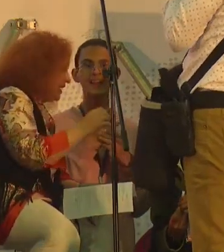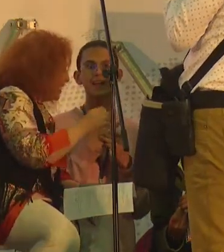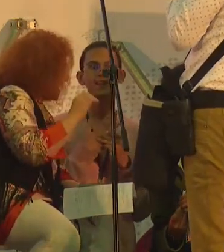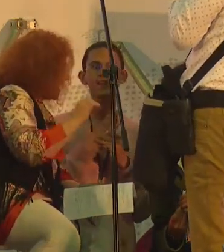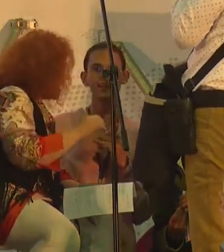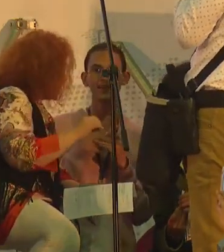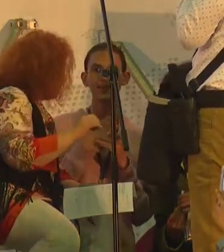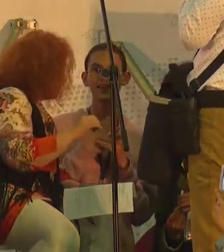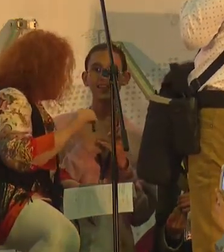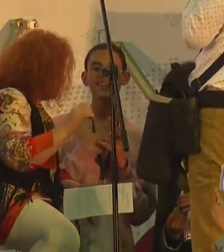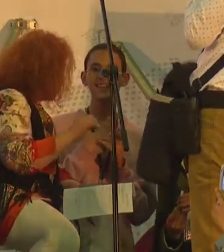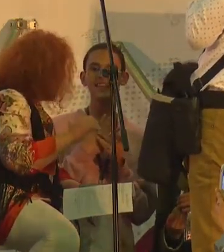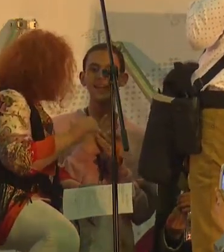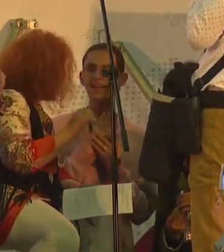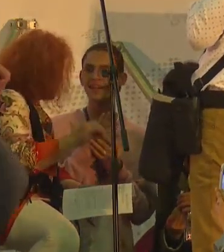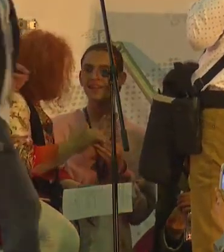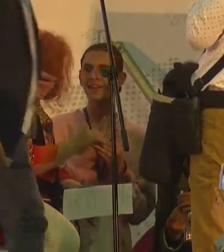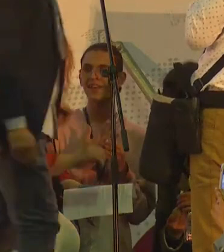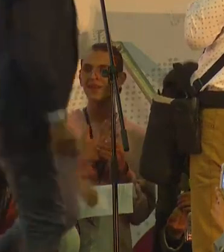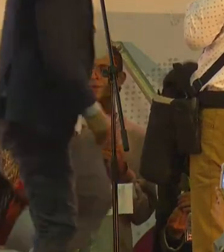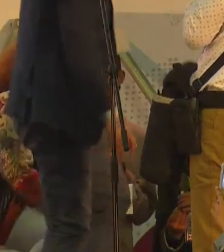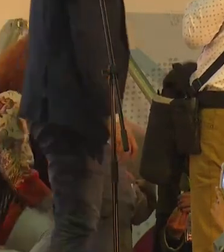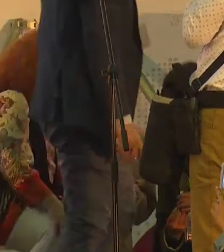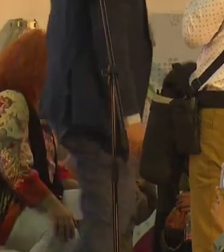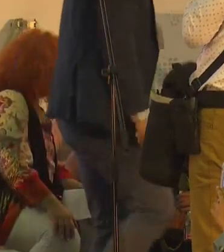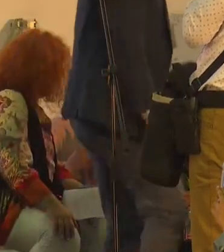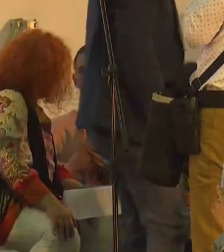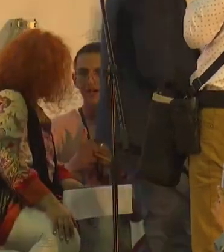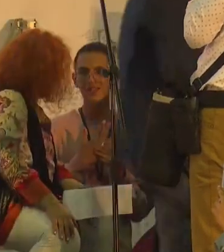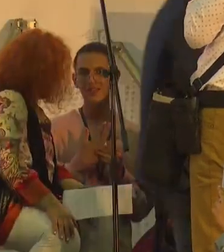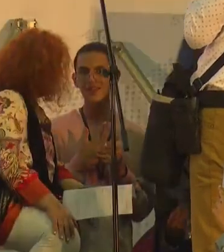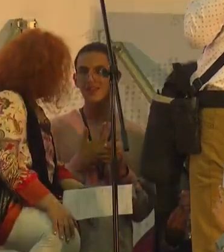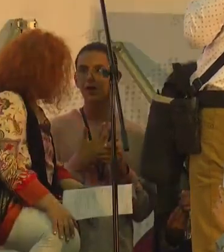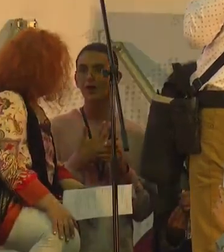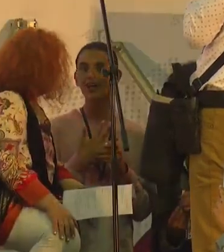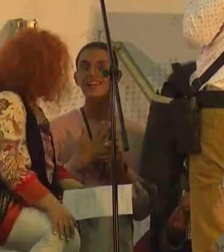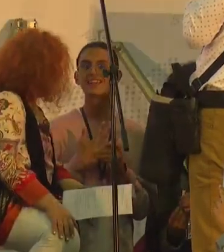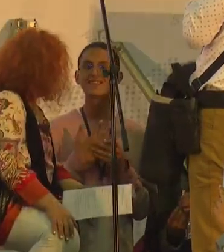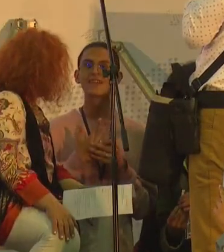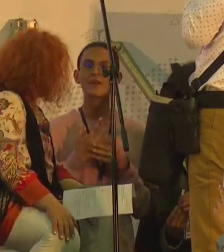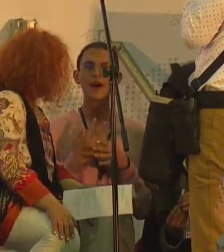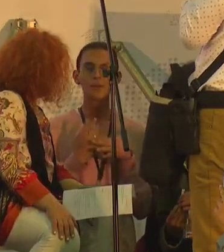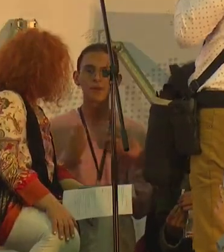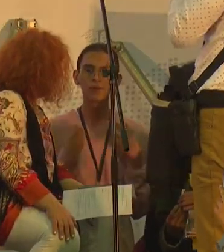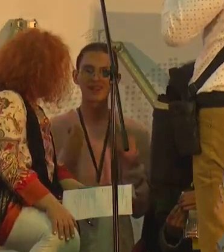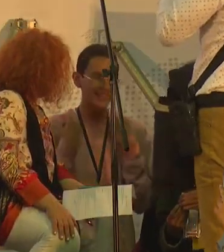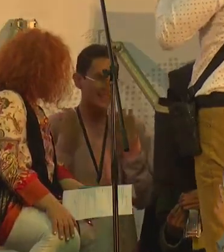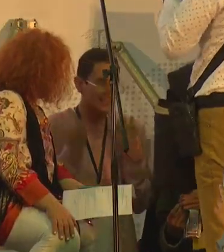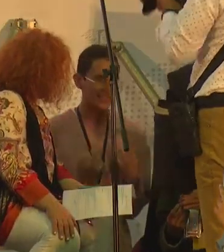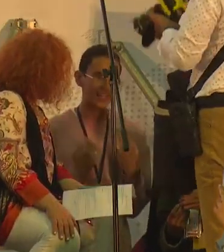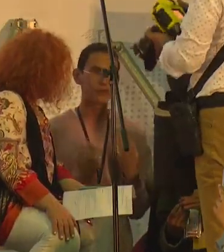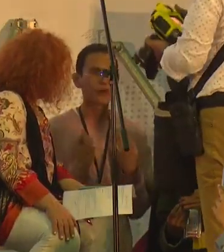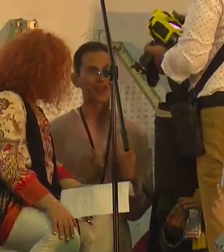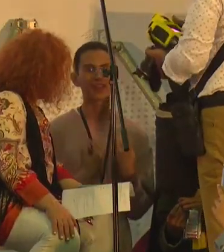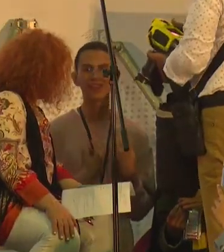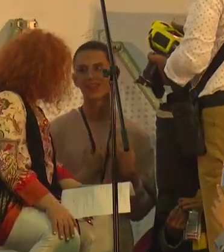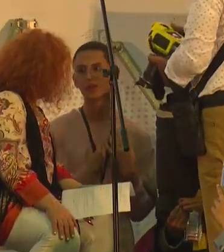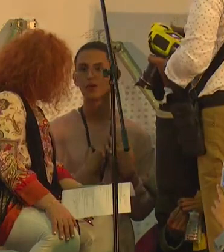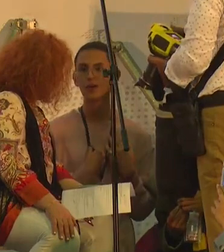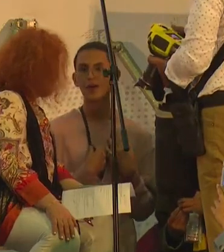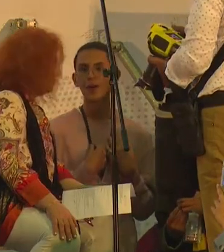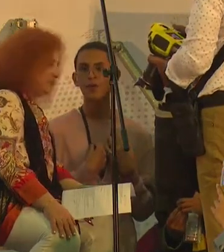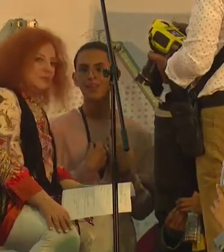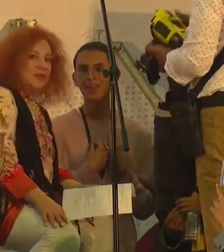de la sociedad. Poder construir y dejar las bases sentadas para una gran transformación. Desde